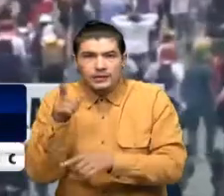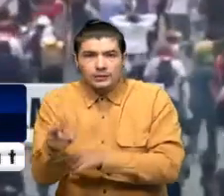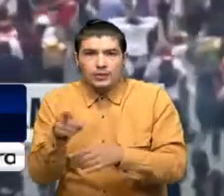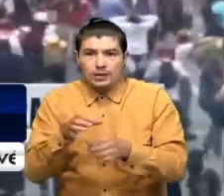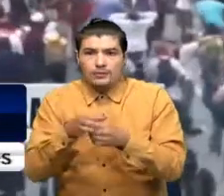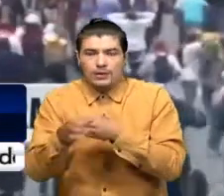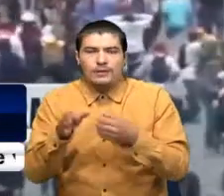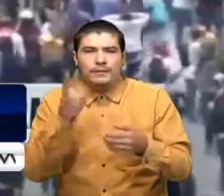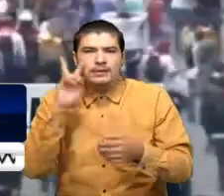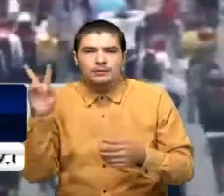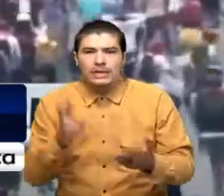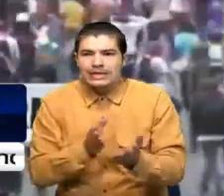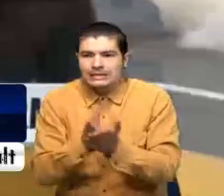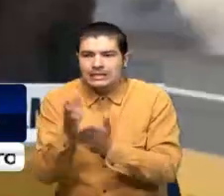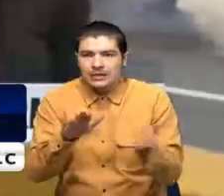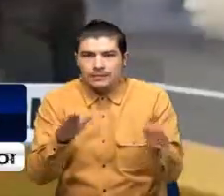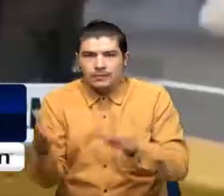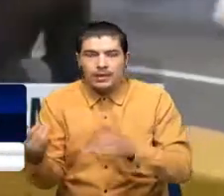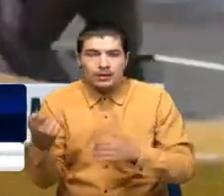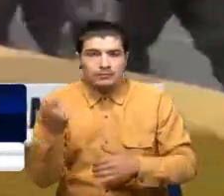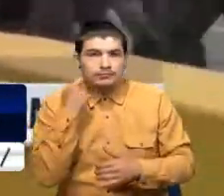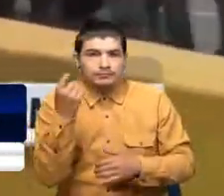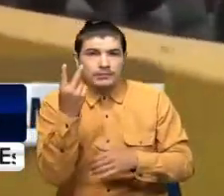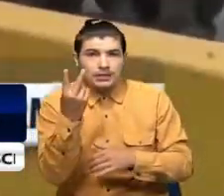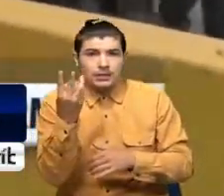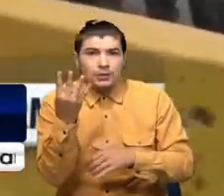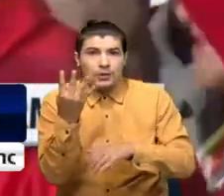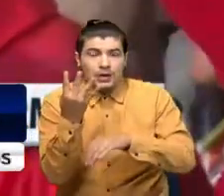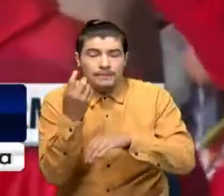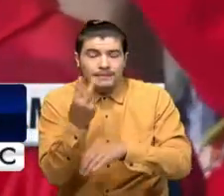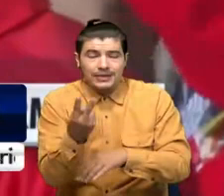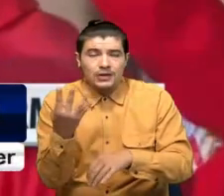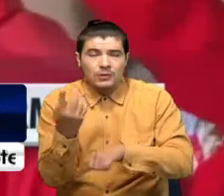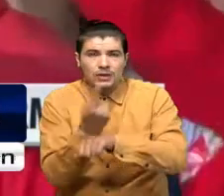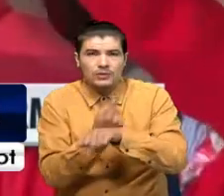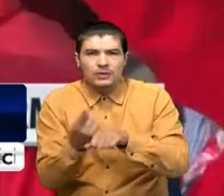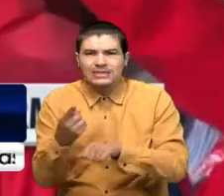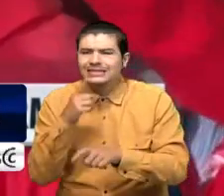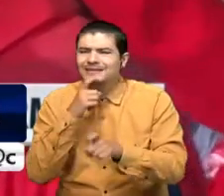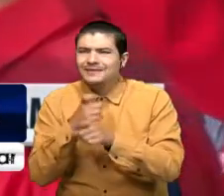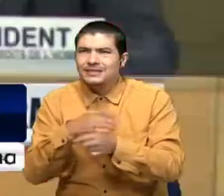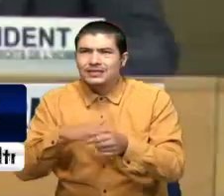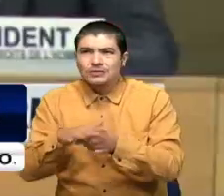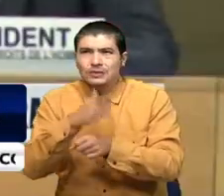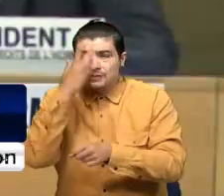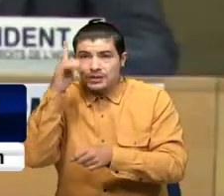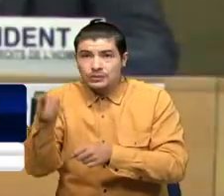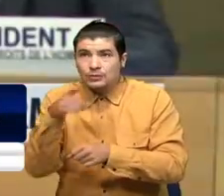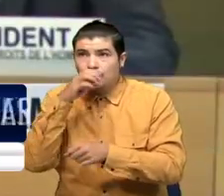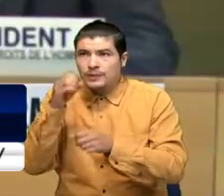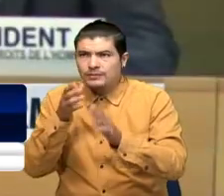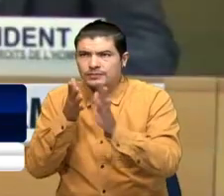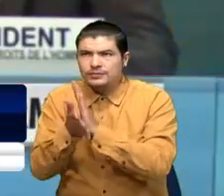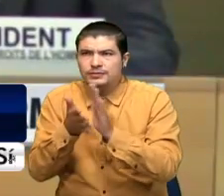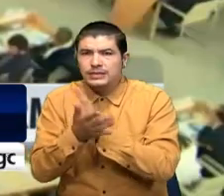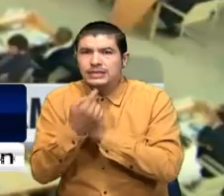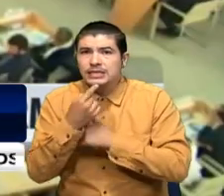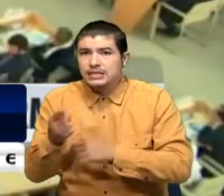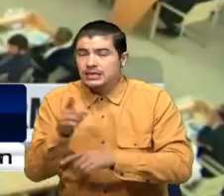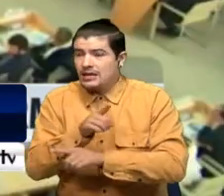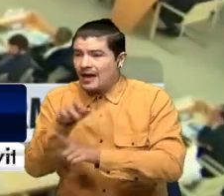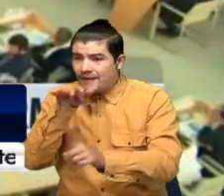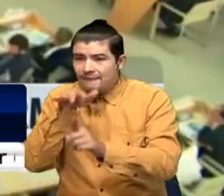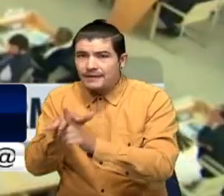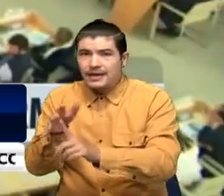muriendo. Las últimas 24 horas han sido de tensión en Venezuela, luego de conocerse el informe de Michelle Bachelet, quien alertó de la masiva violación de